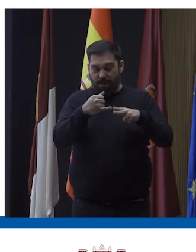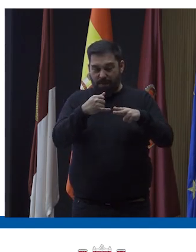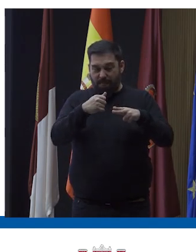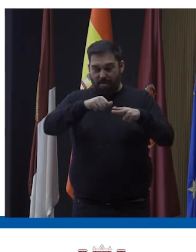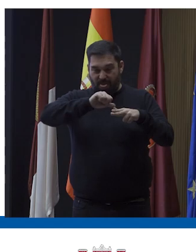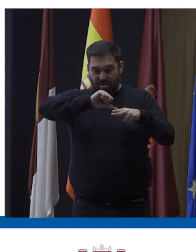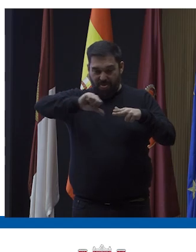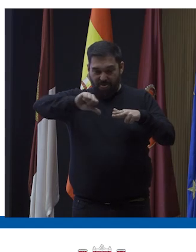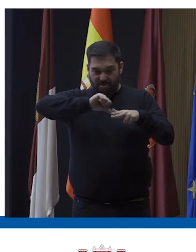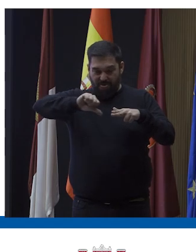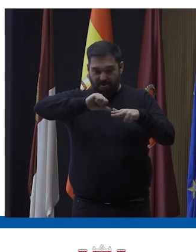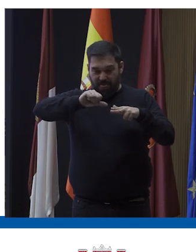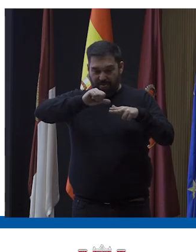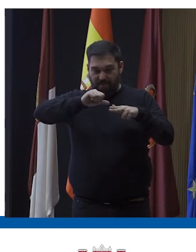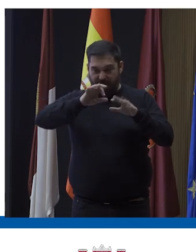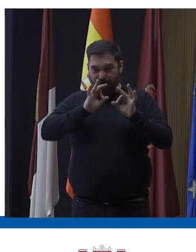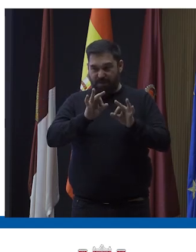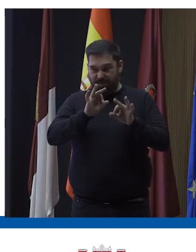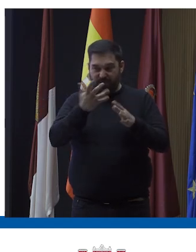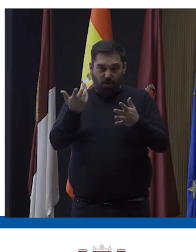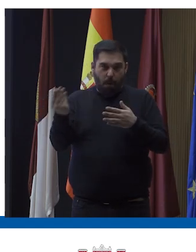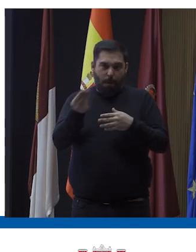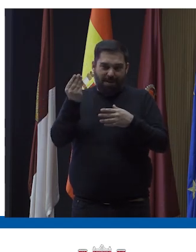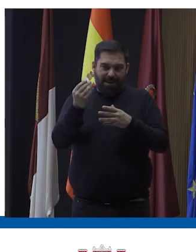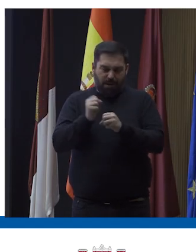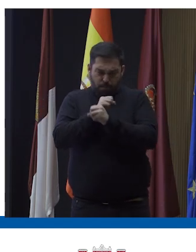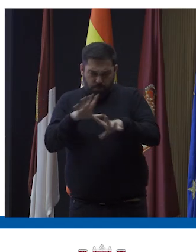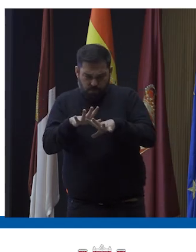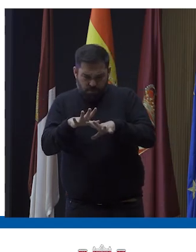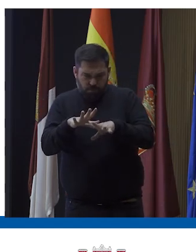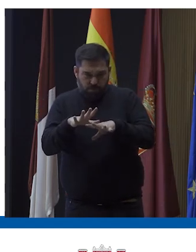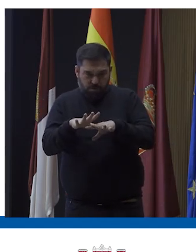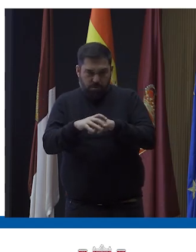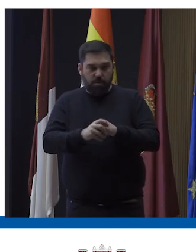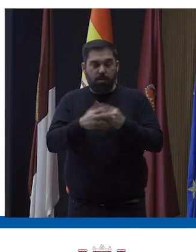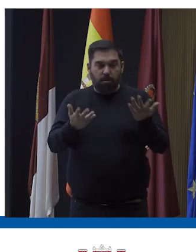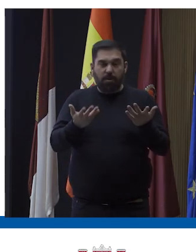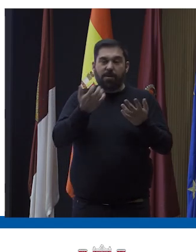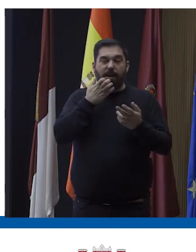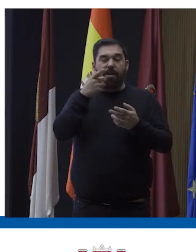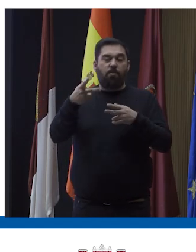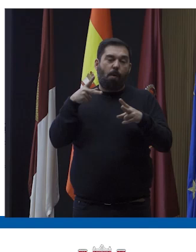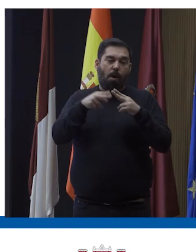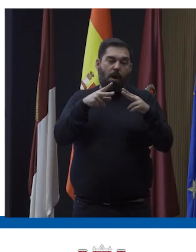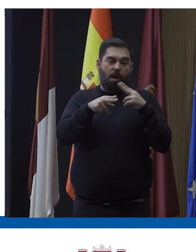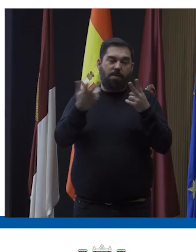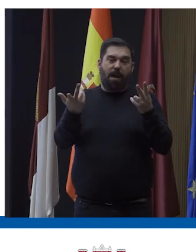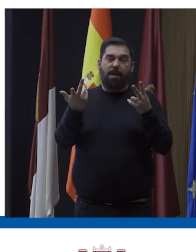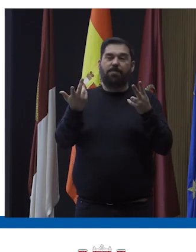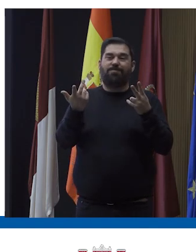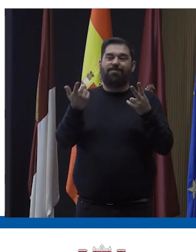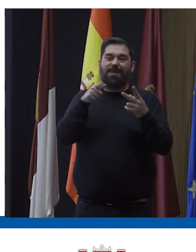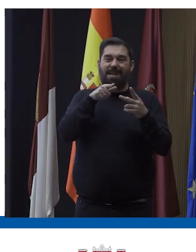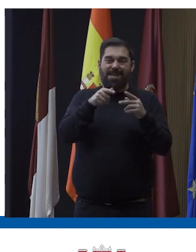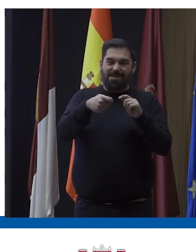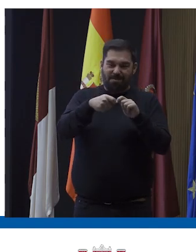realizada en el momento realizado es mejor que te estalle el periné, porque a veces si tú cortas un folio y tiras sabes